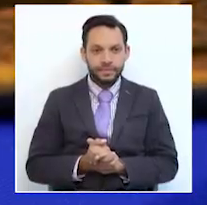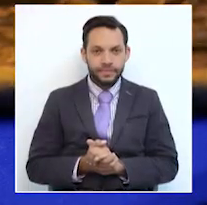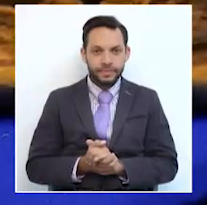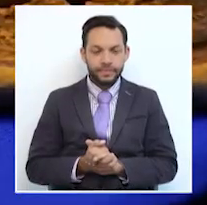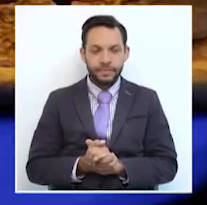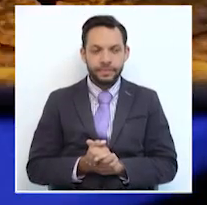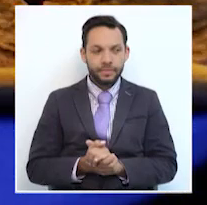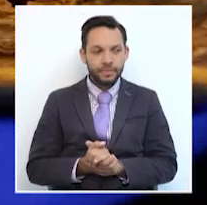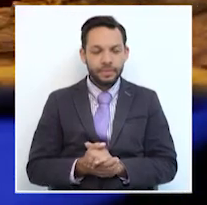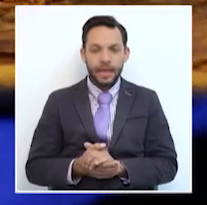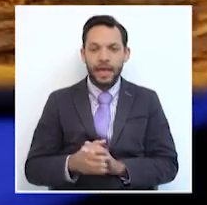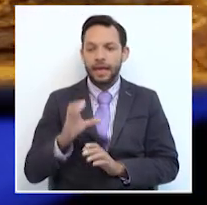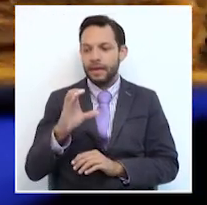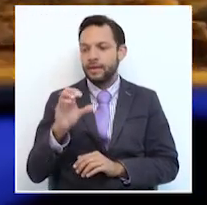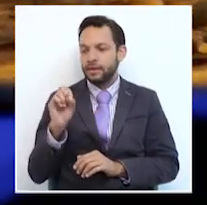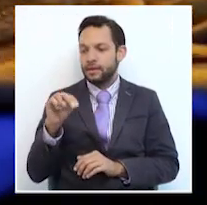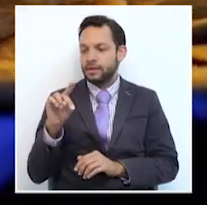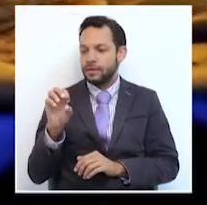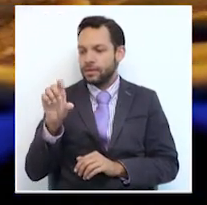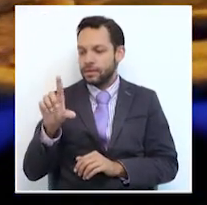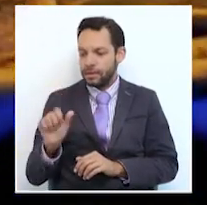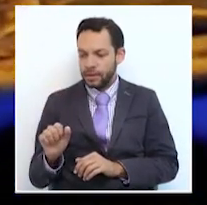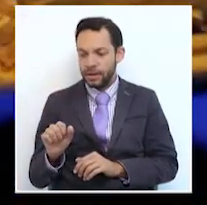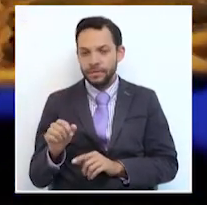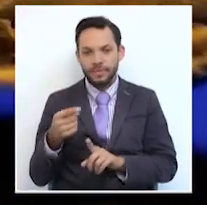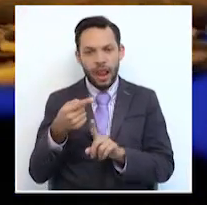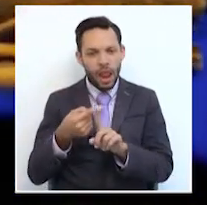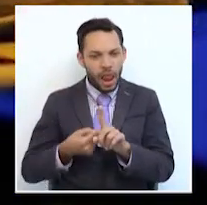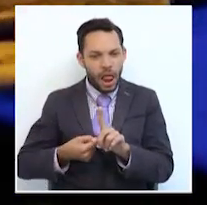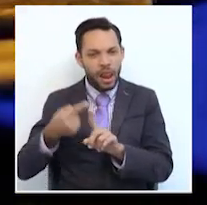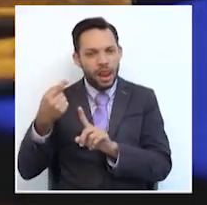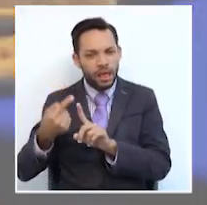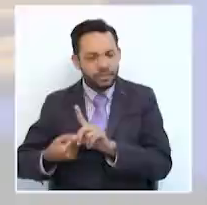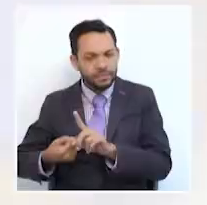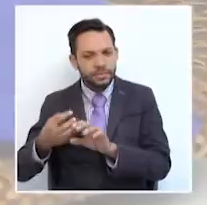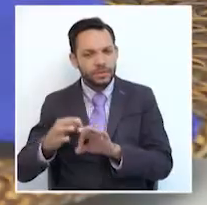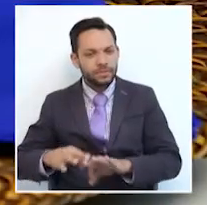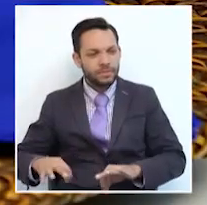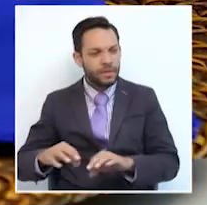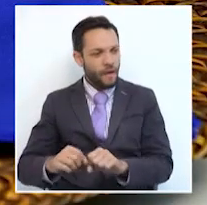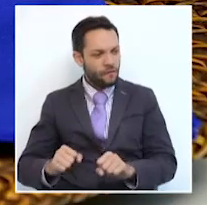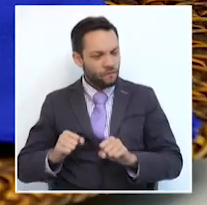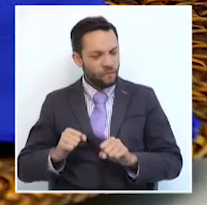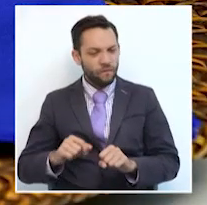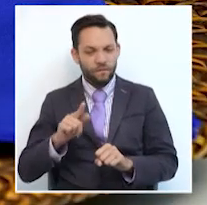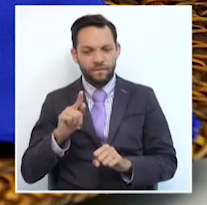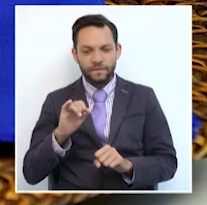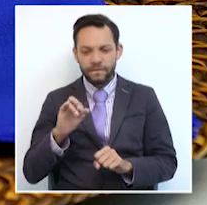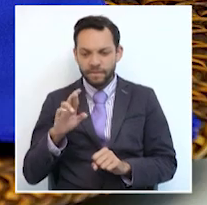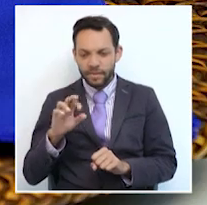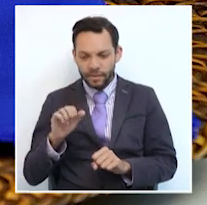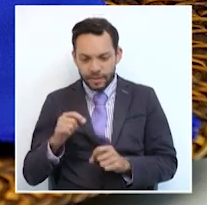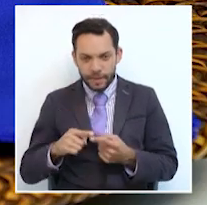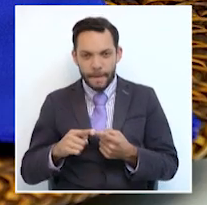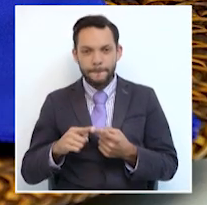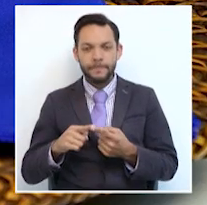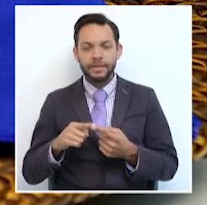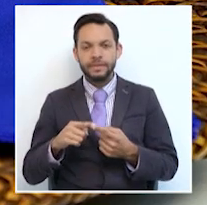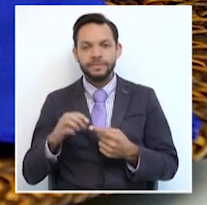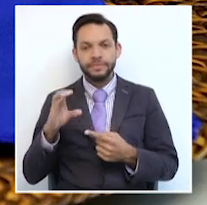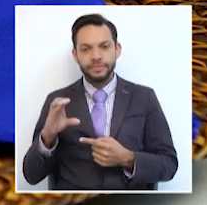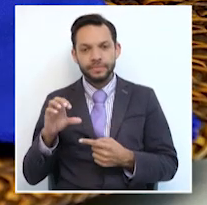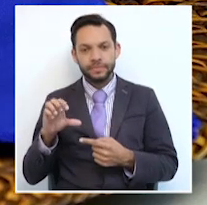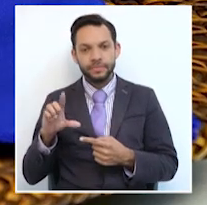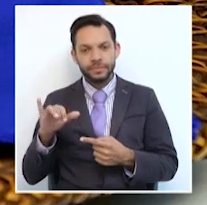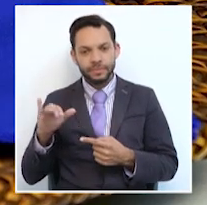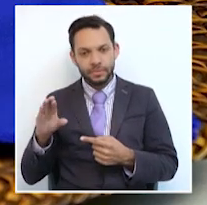la canela contiene ácido ascórbico aceites esenciales fibra y mucílagos también tiene minerales como el calcio